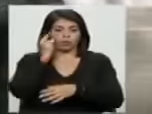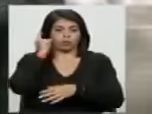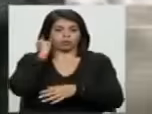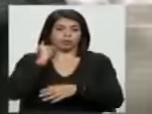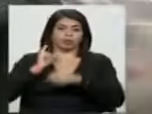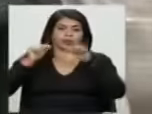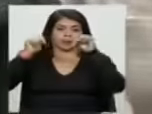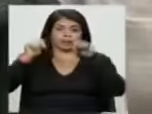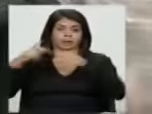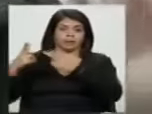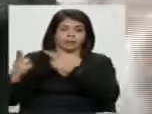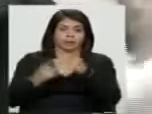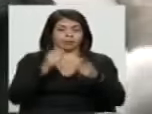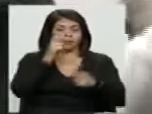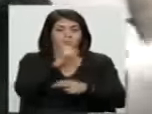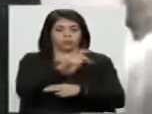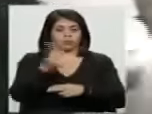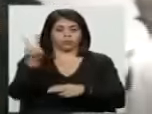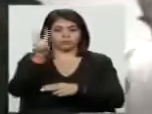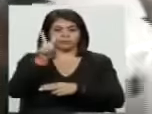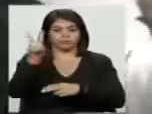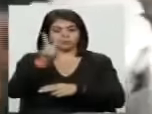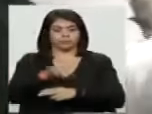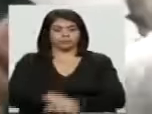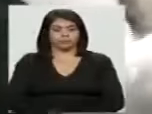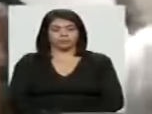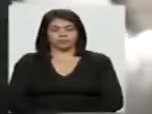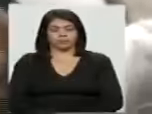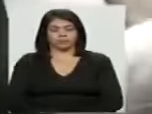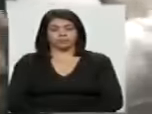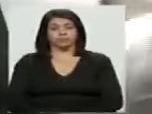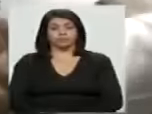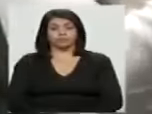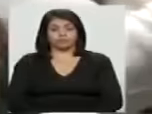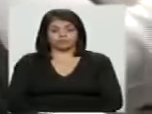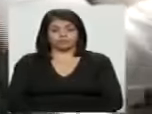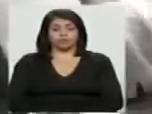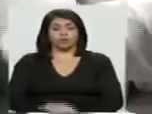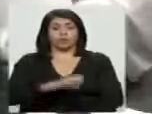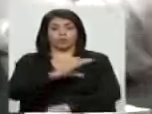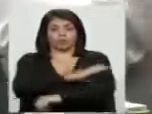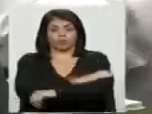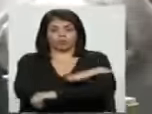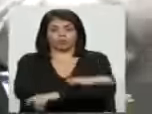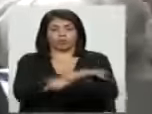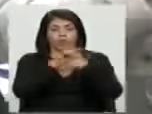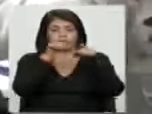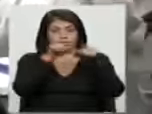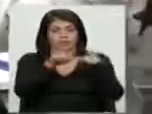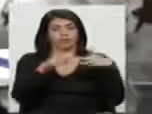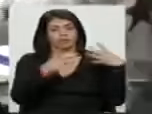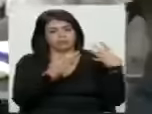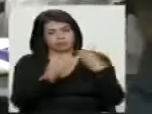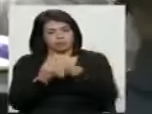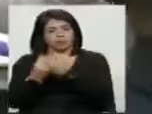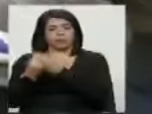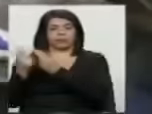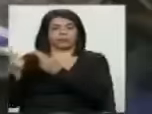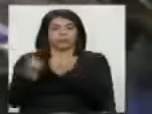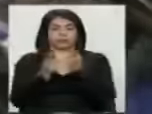acá, invito al pueblo de Venezuela, invito a los señores de la oposición que están acá presentes a